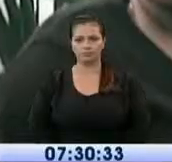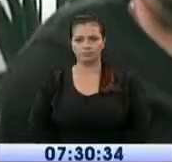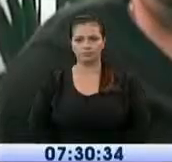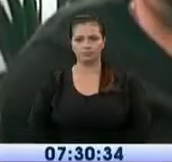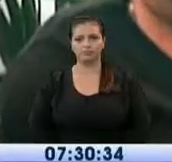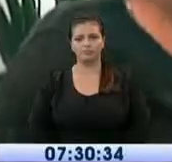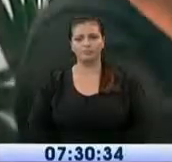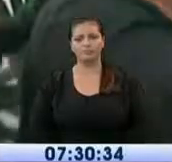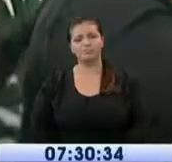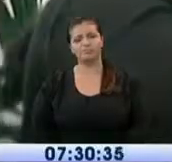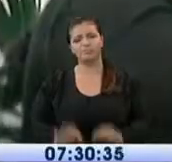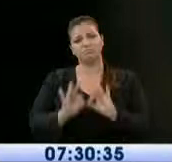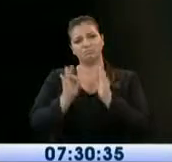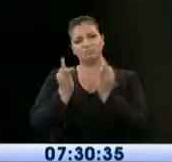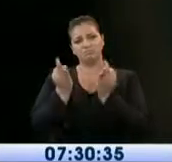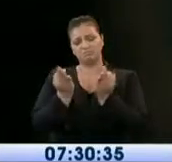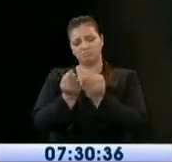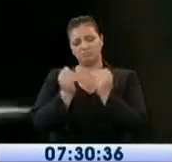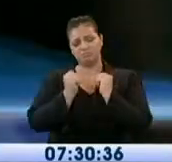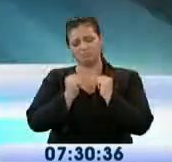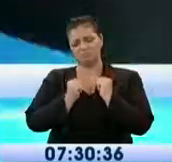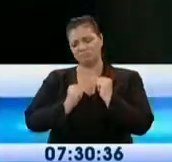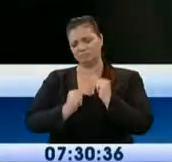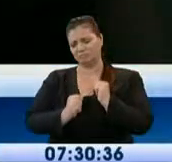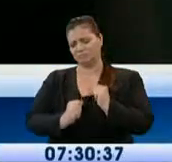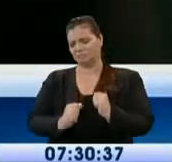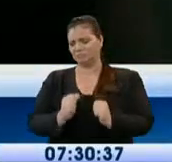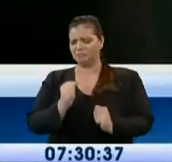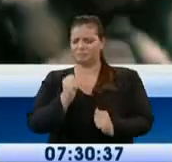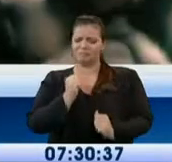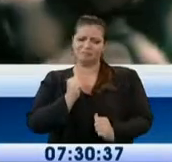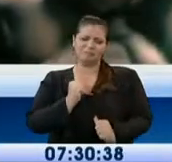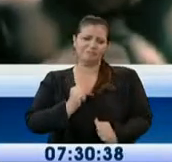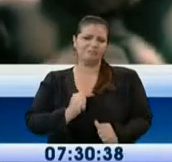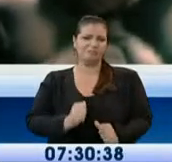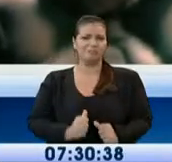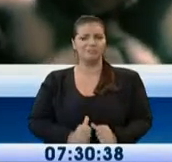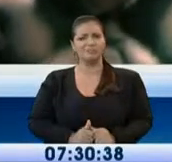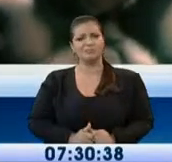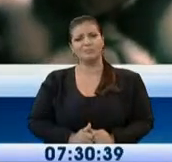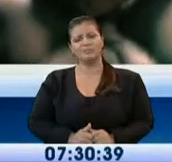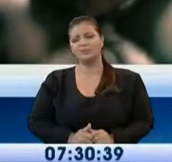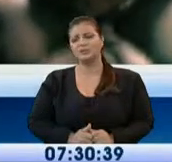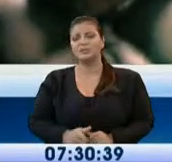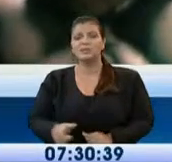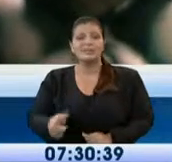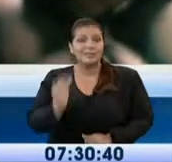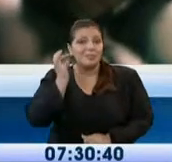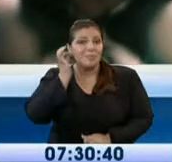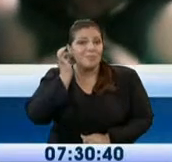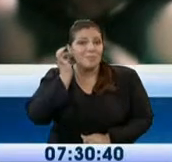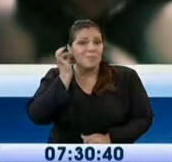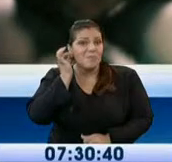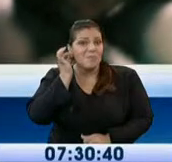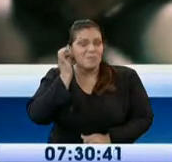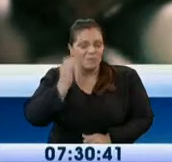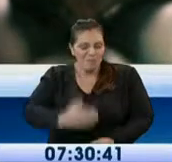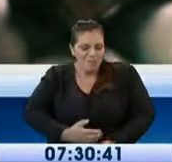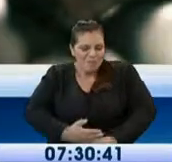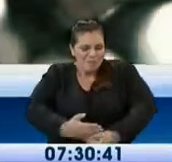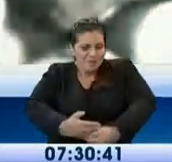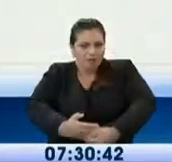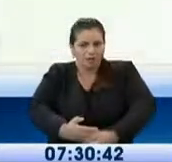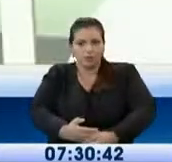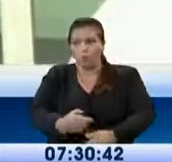El dolor de esta familia se agudiza más todavía, luego de que la pequeña bebé falleciera durante la mañana de este